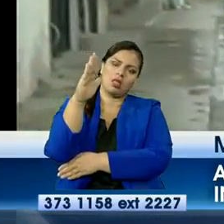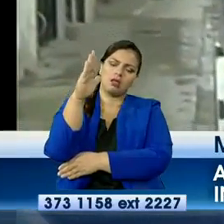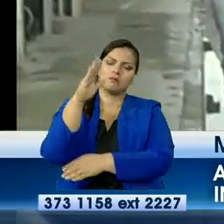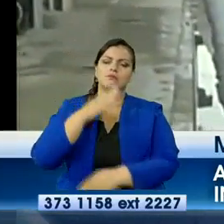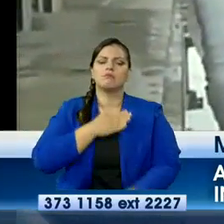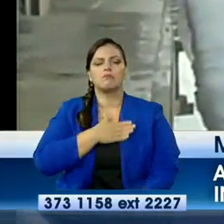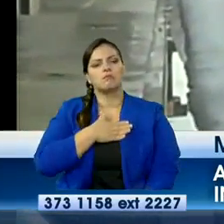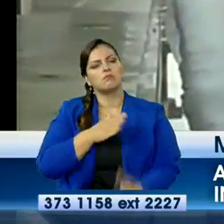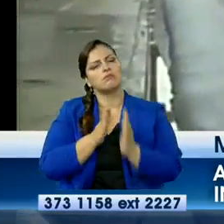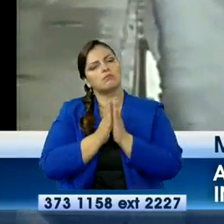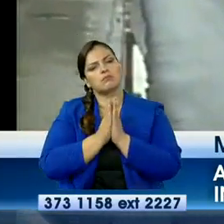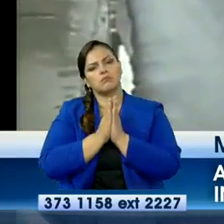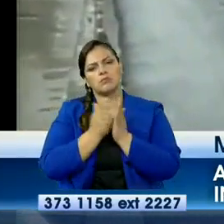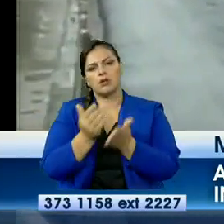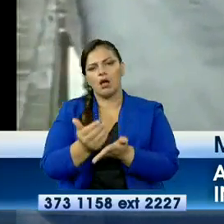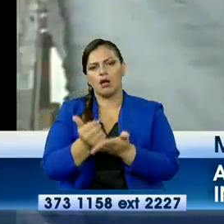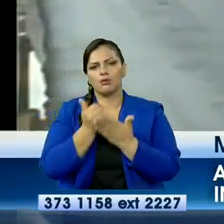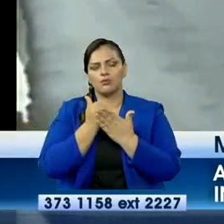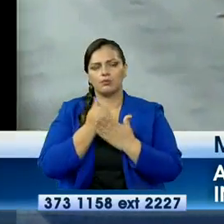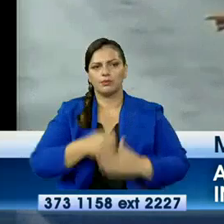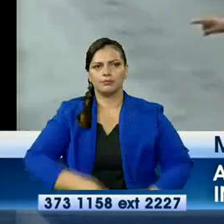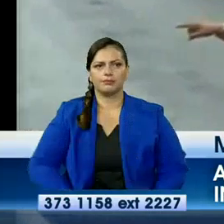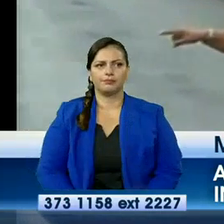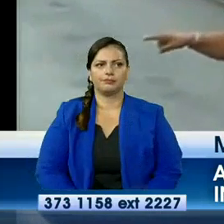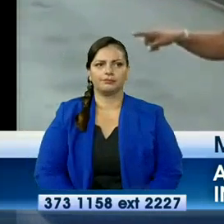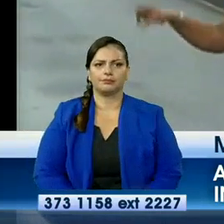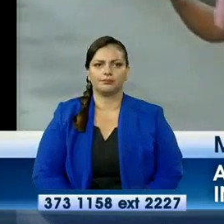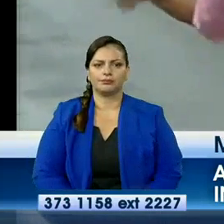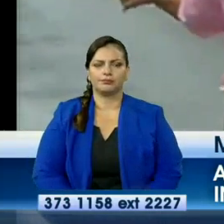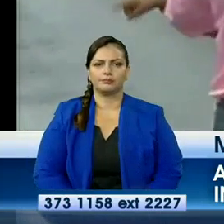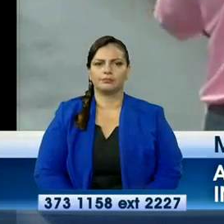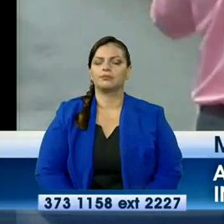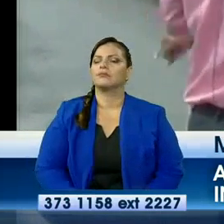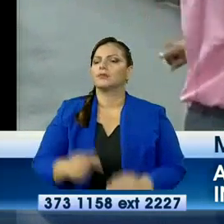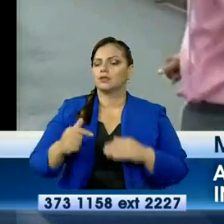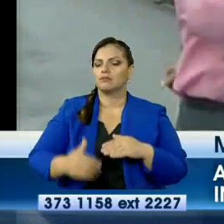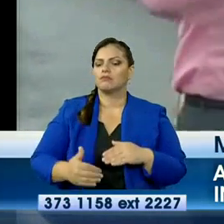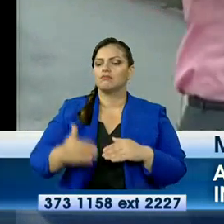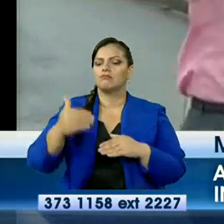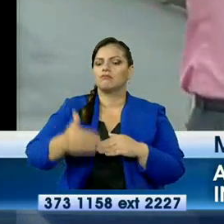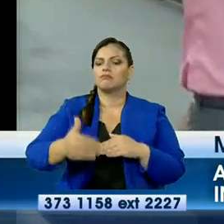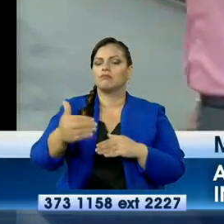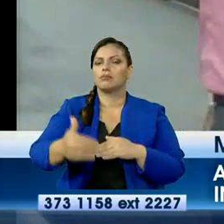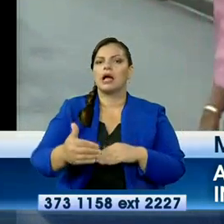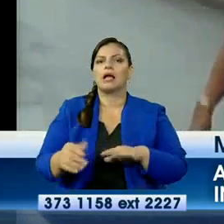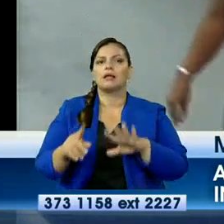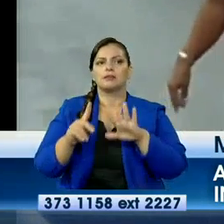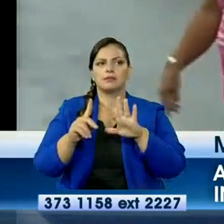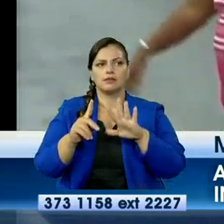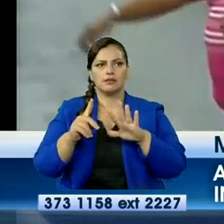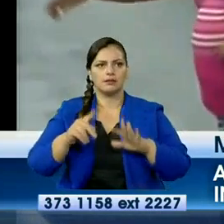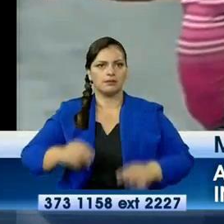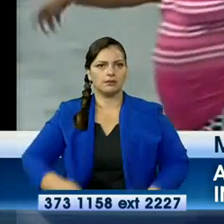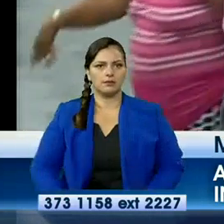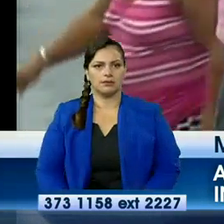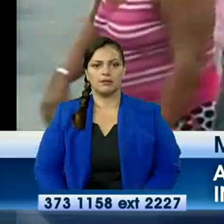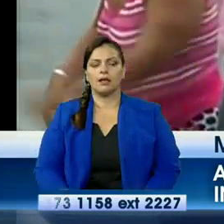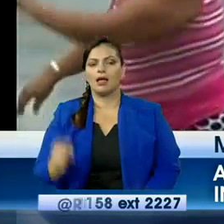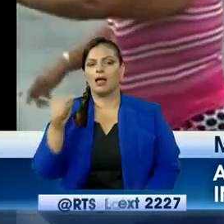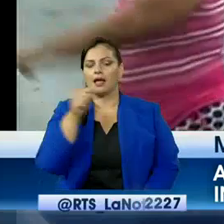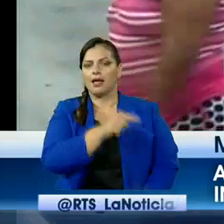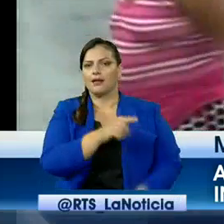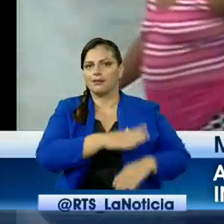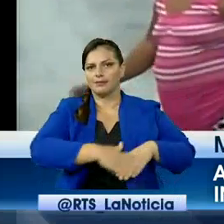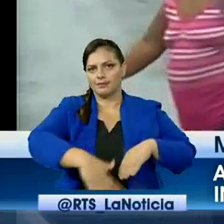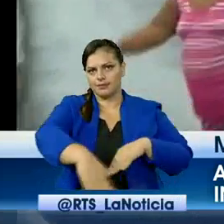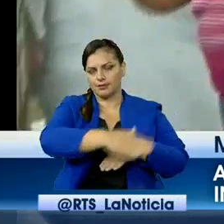hemos pedido. ¿Qué manzana es esta? Manzana 6. A ver, acá es la cooperativa Guayaquil